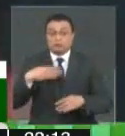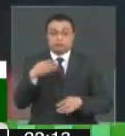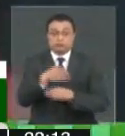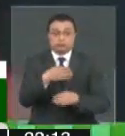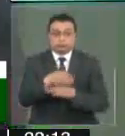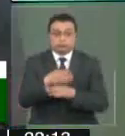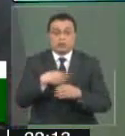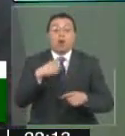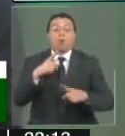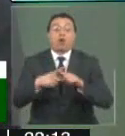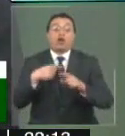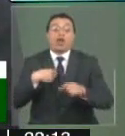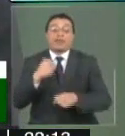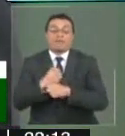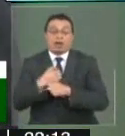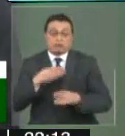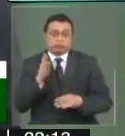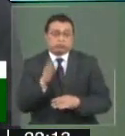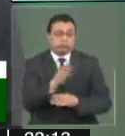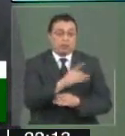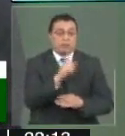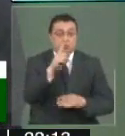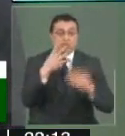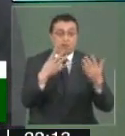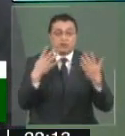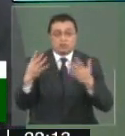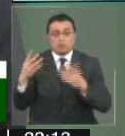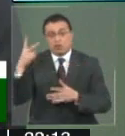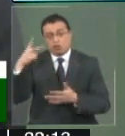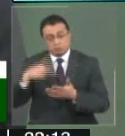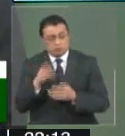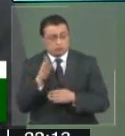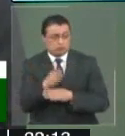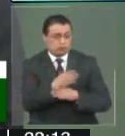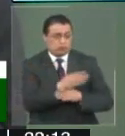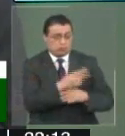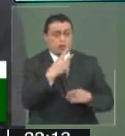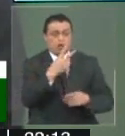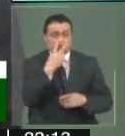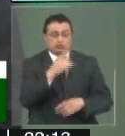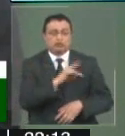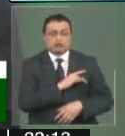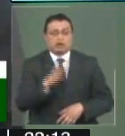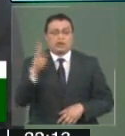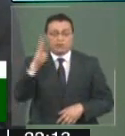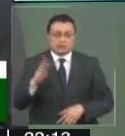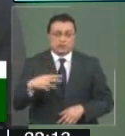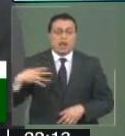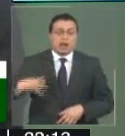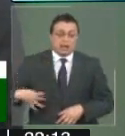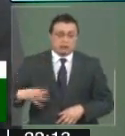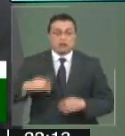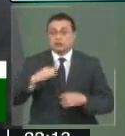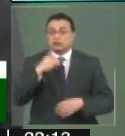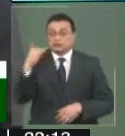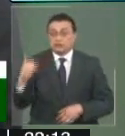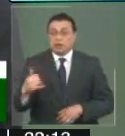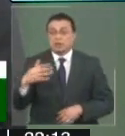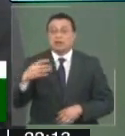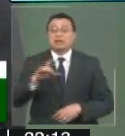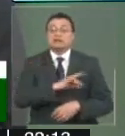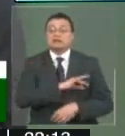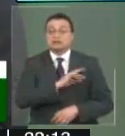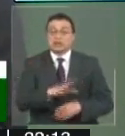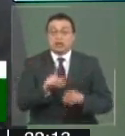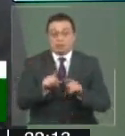por trabajo, empecé en el 99, 2000, y conocía ya el Chile, el Brasil, Argentina. Siempre el Chile me parecía